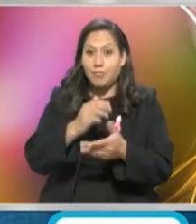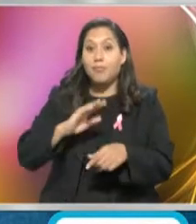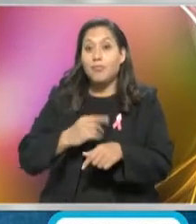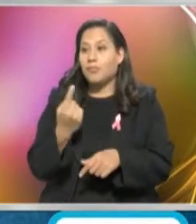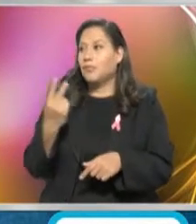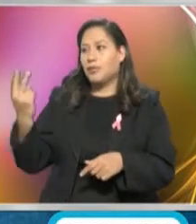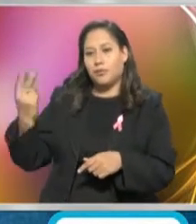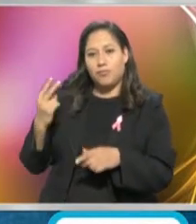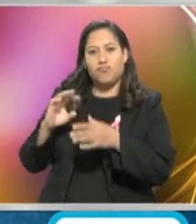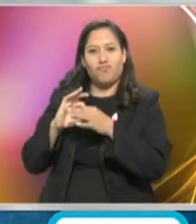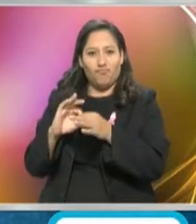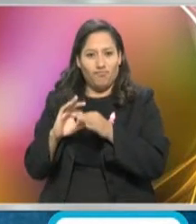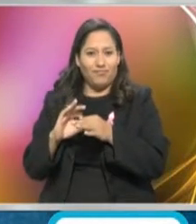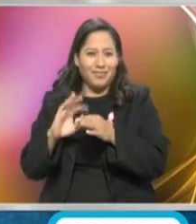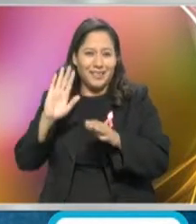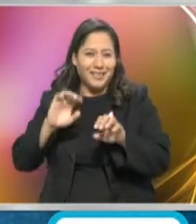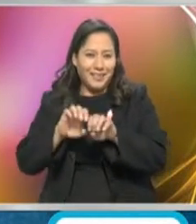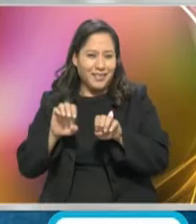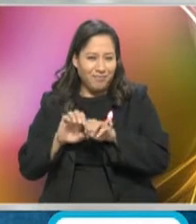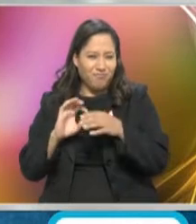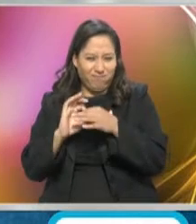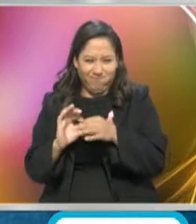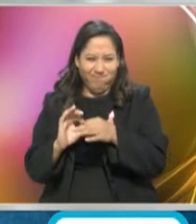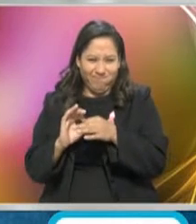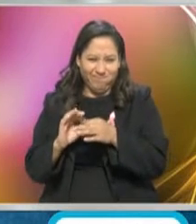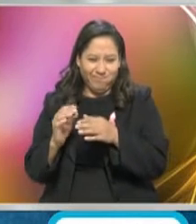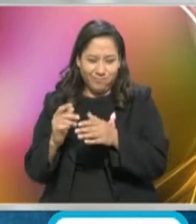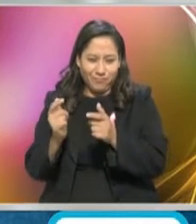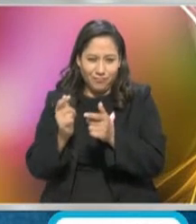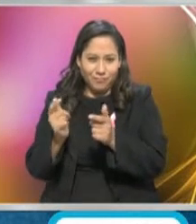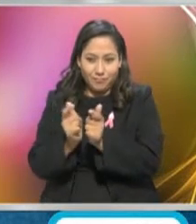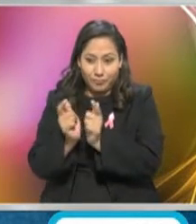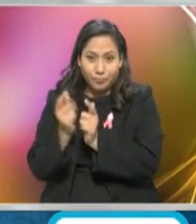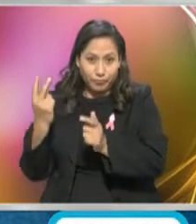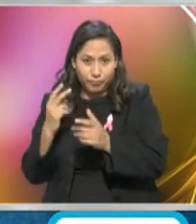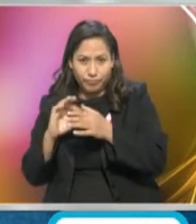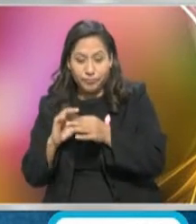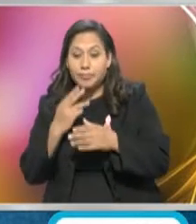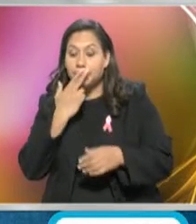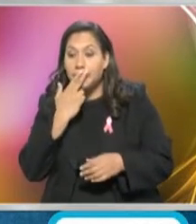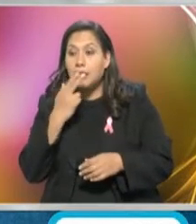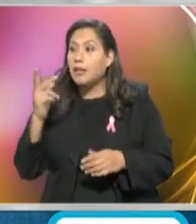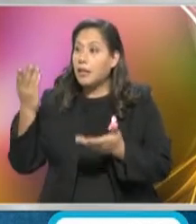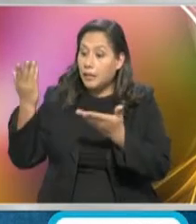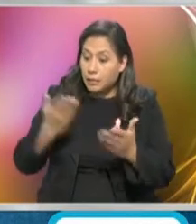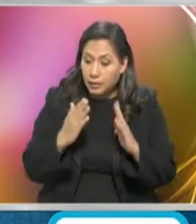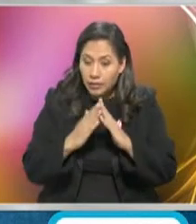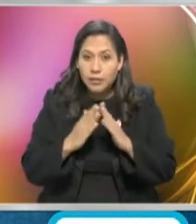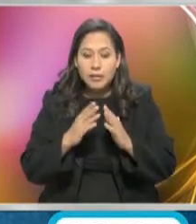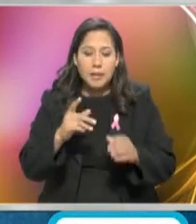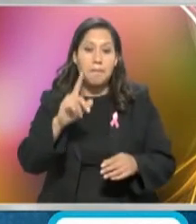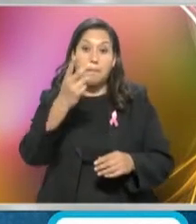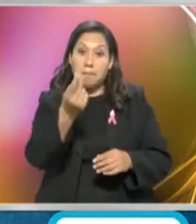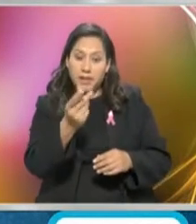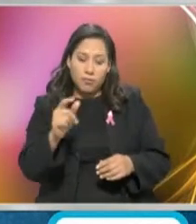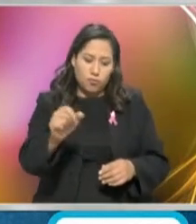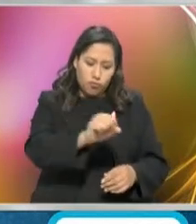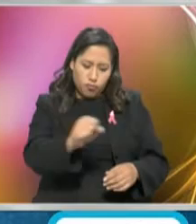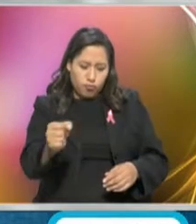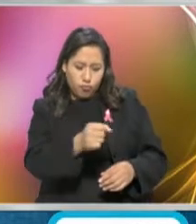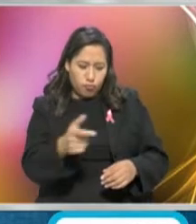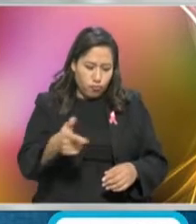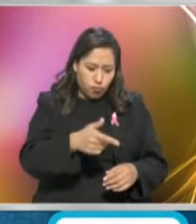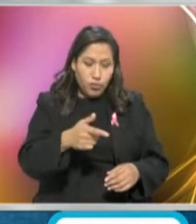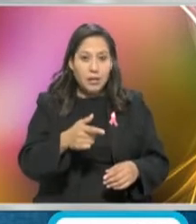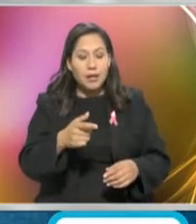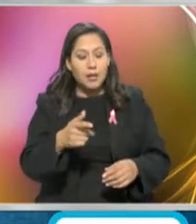ellos 2 son un equipo. Sí. Ellos trabajan en equipo. Entonces van a la casa, bañan a los perros, los llevan su